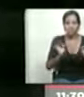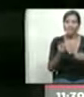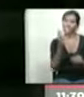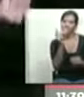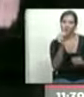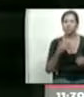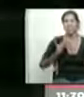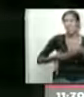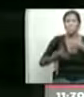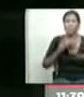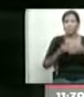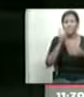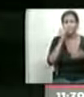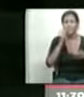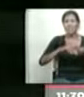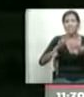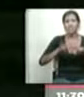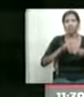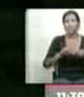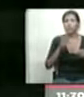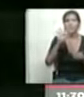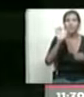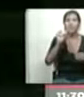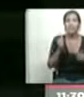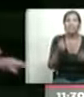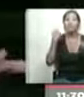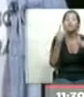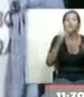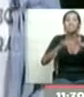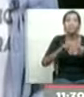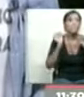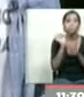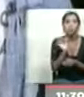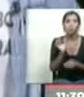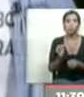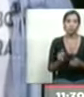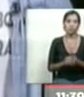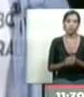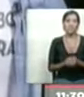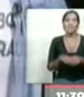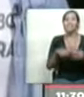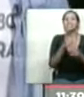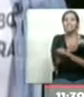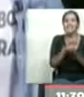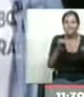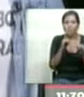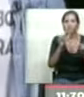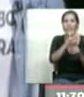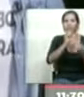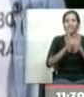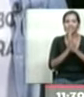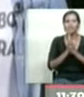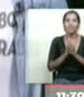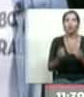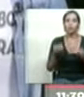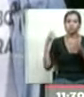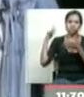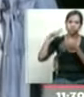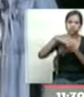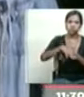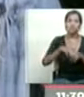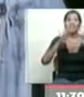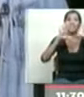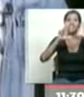importa si los papás del niño estuvieron en las FARC? Es un niño y punto. Cerramos la Semana Santa con un derrumbe que dejó al menos 17